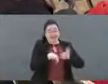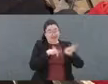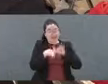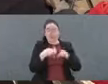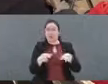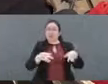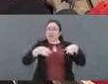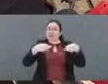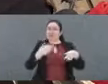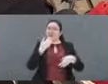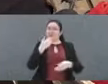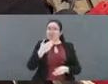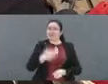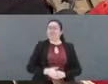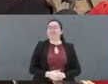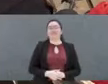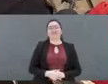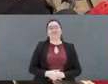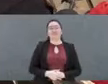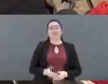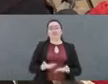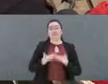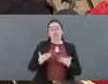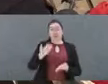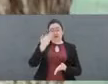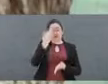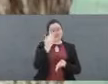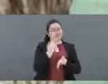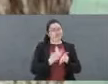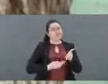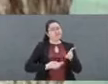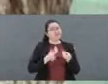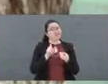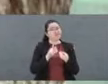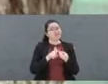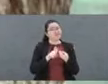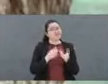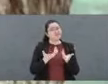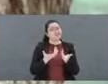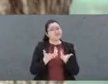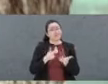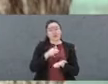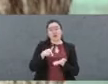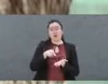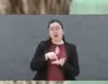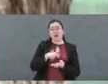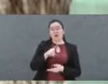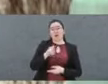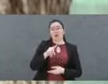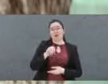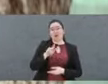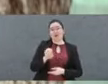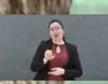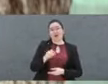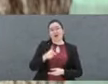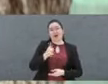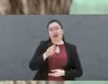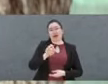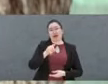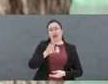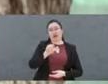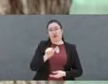funcionando adecuadamente. Donde todavía nos falta más es en la zona oriente, en la agrícola oriental, pero la